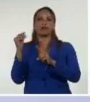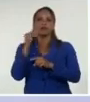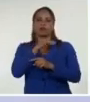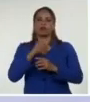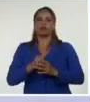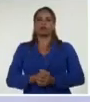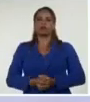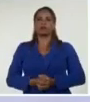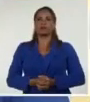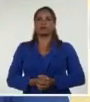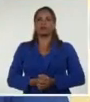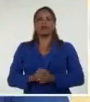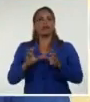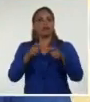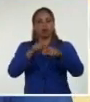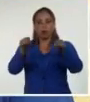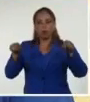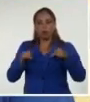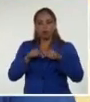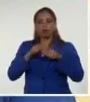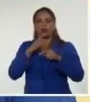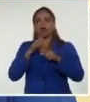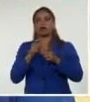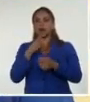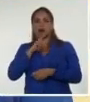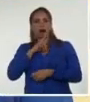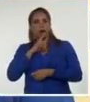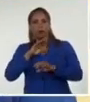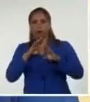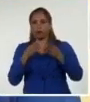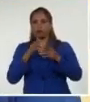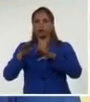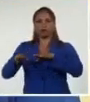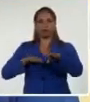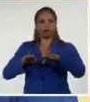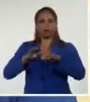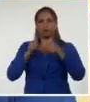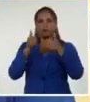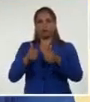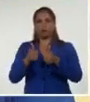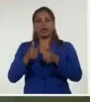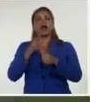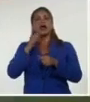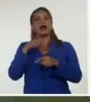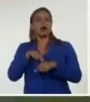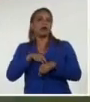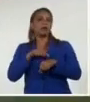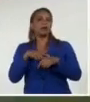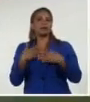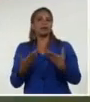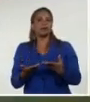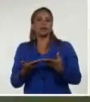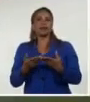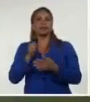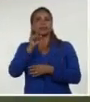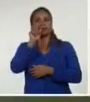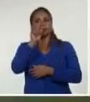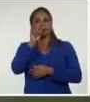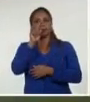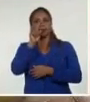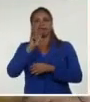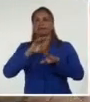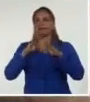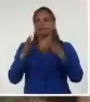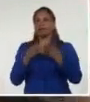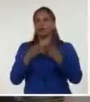los pozos tienen su banco de transformador instalado, su acometida de servicio, y estamos en espera de que se terminen las actividades de